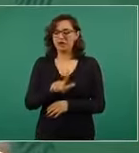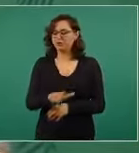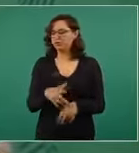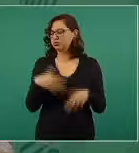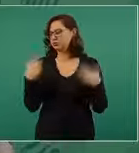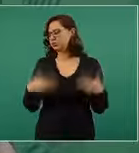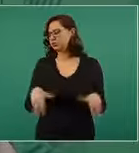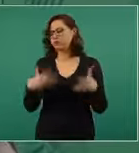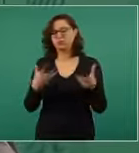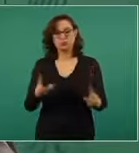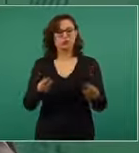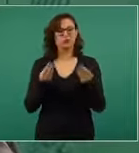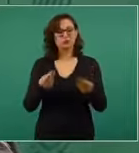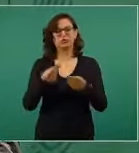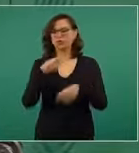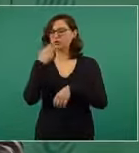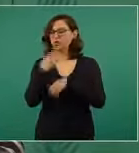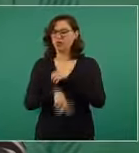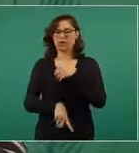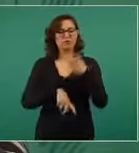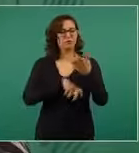Fue un desastre.